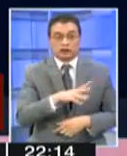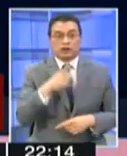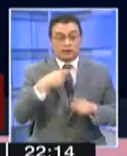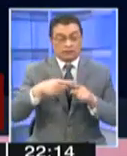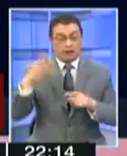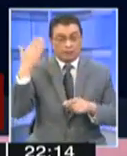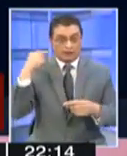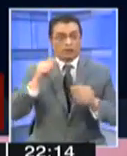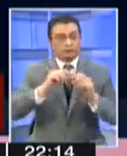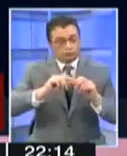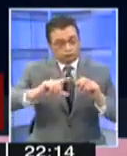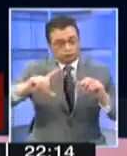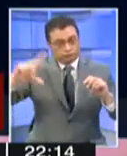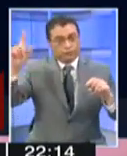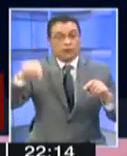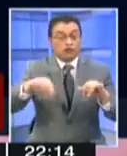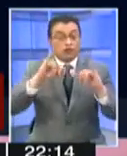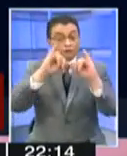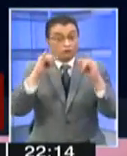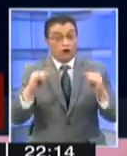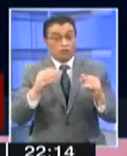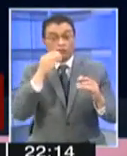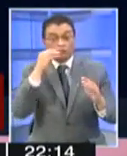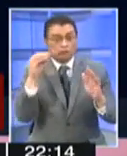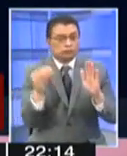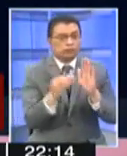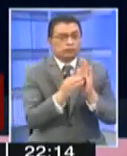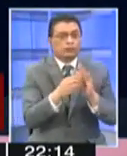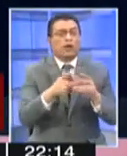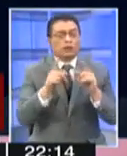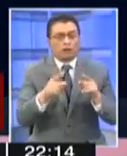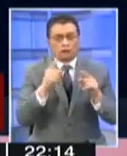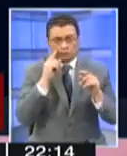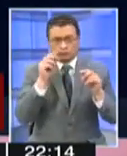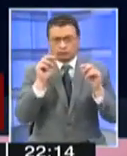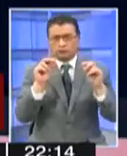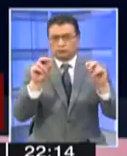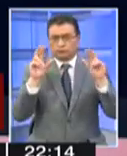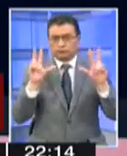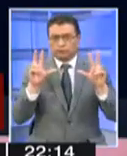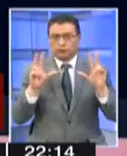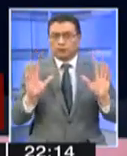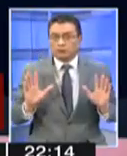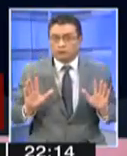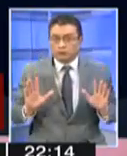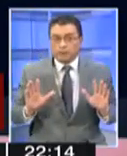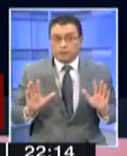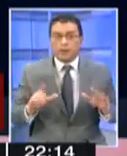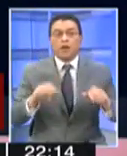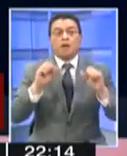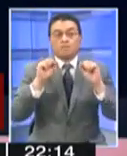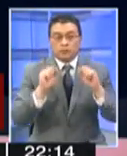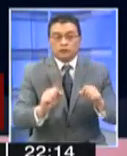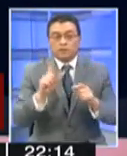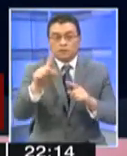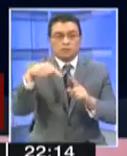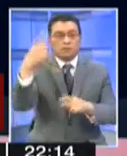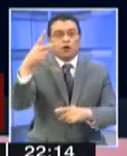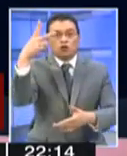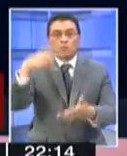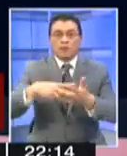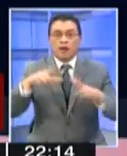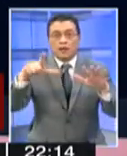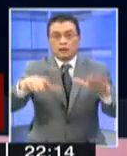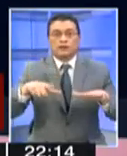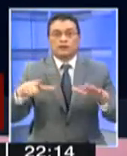semana pasada y la forma en que se instaló debe llamarnos la atención. ¿Es posible que el 2017